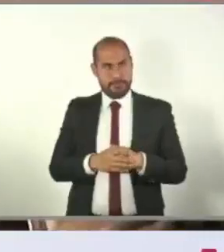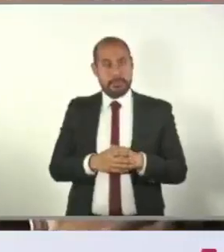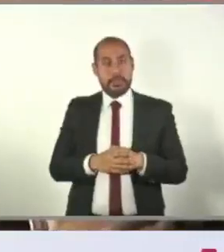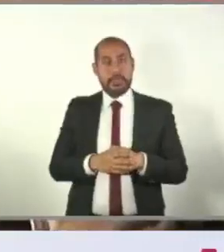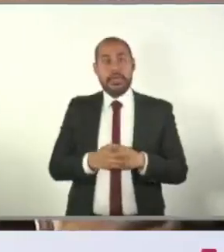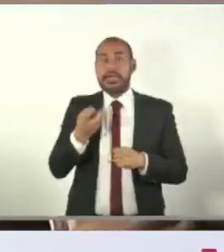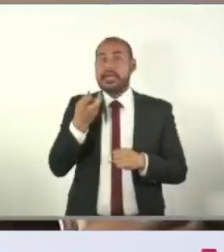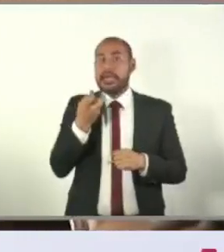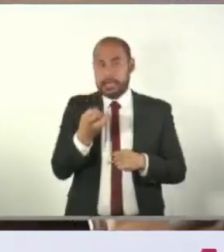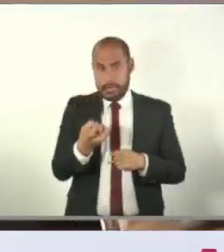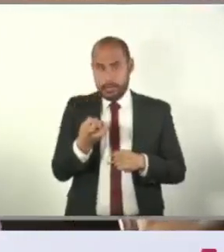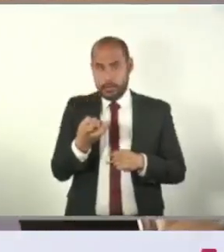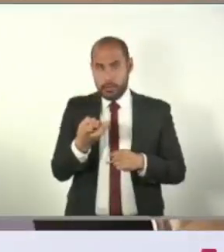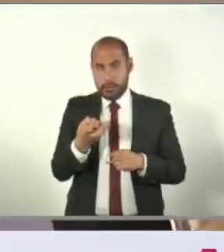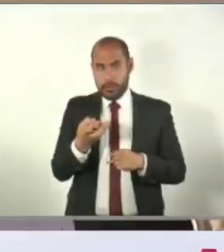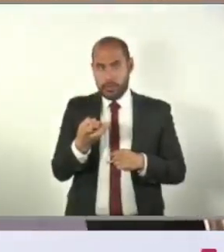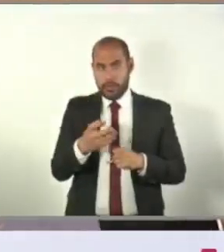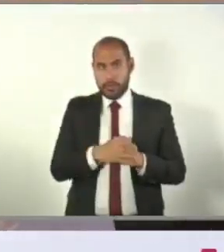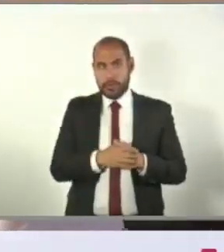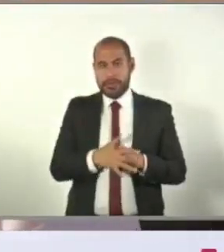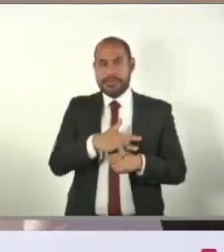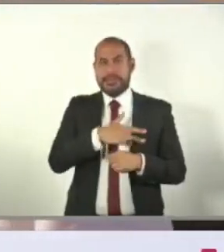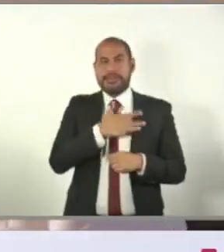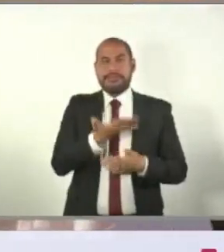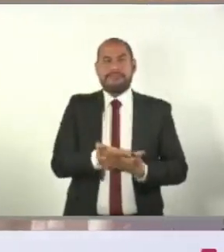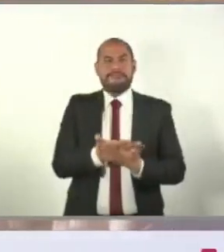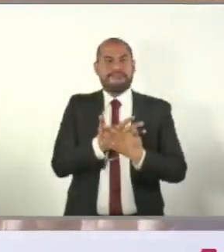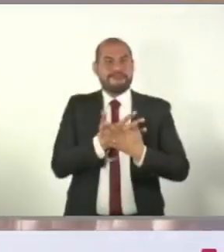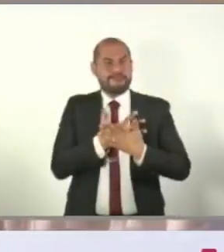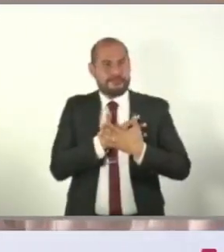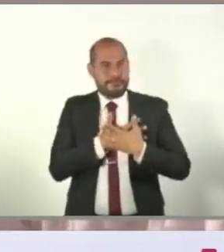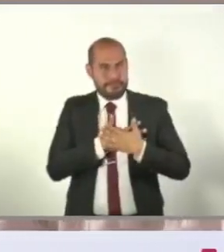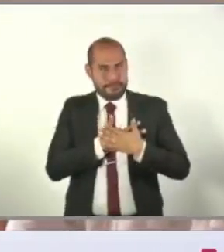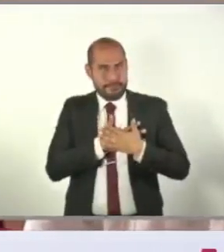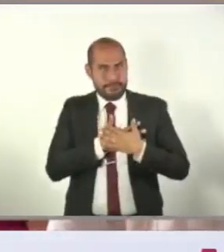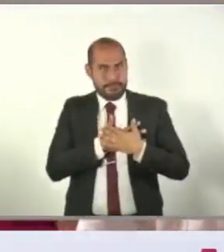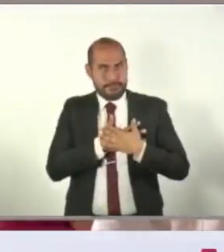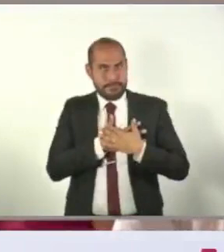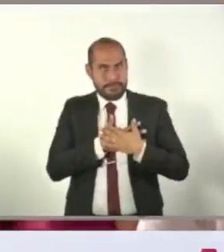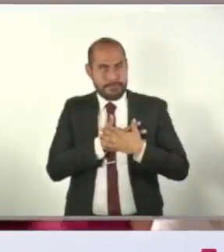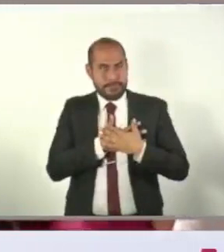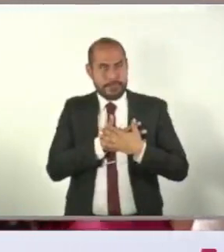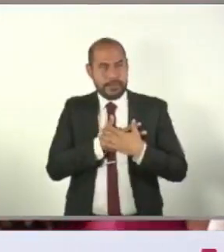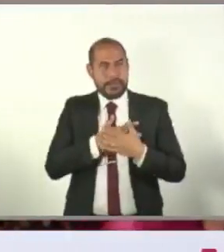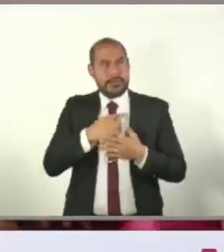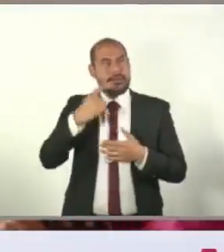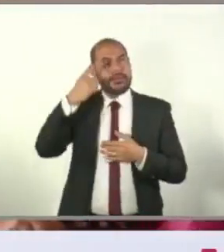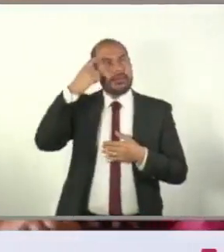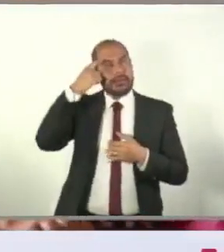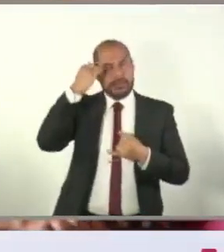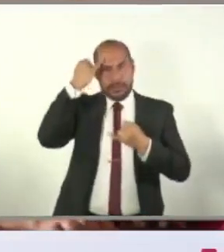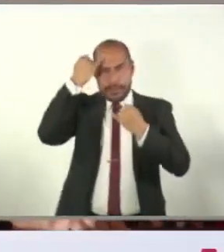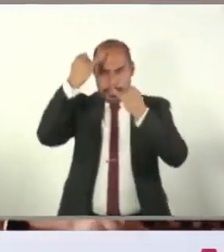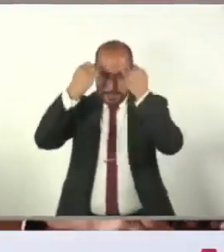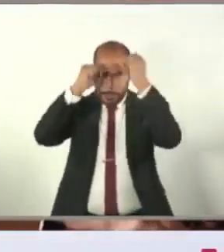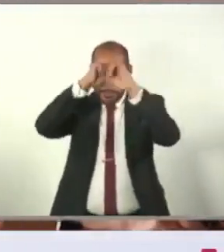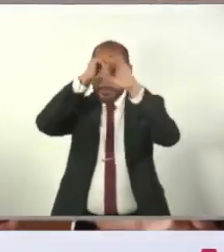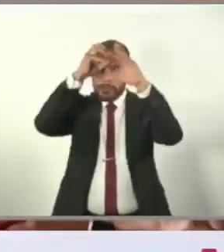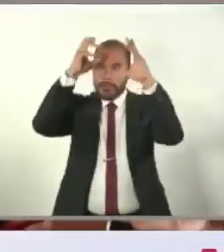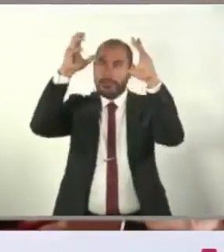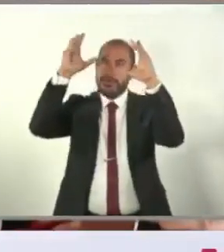aquello de lo que te enamoras atrapa tu imaginación y